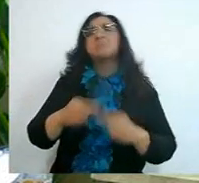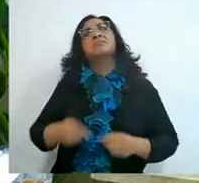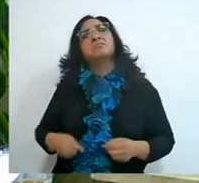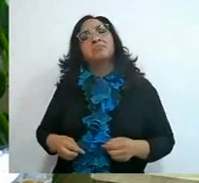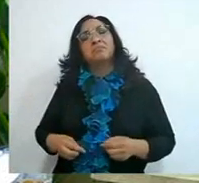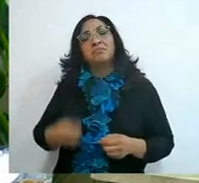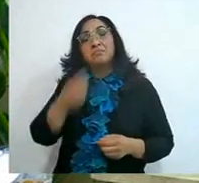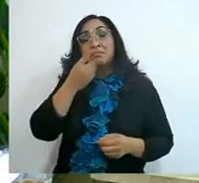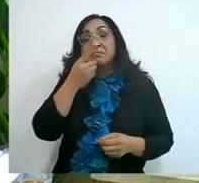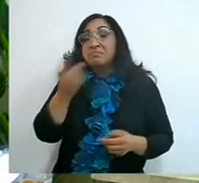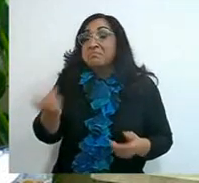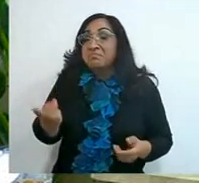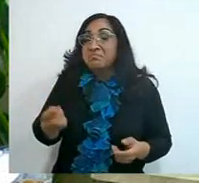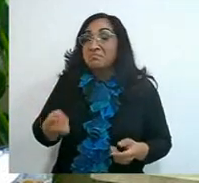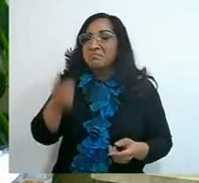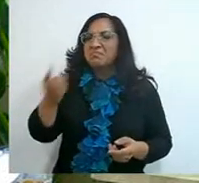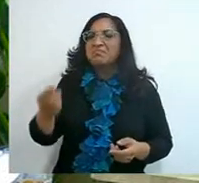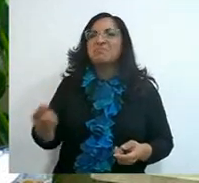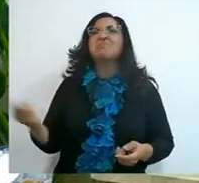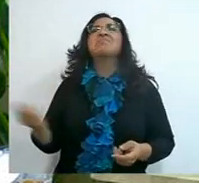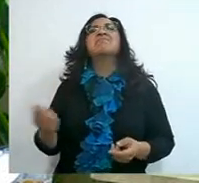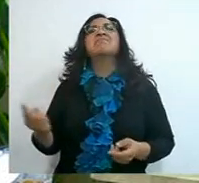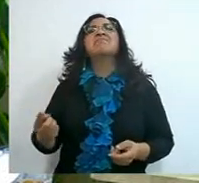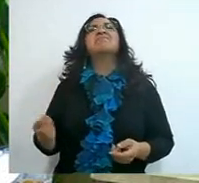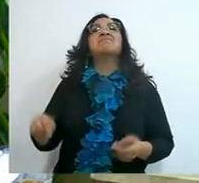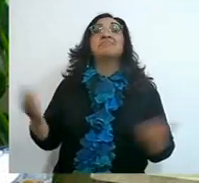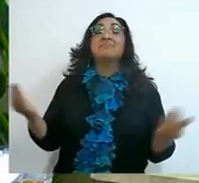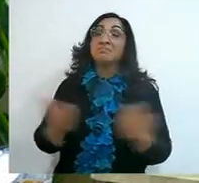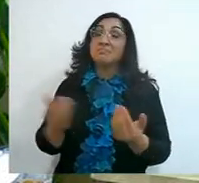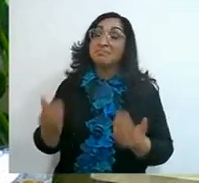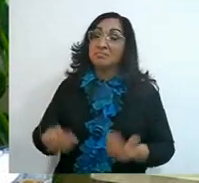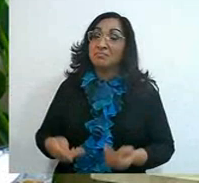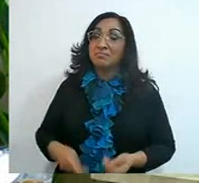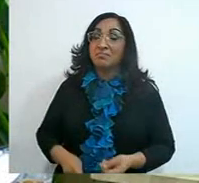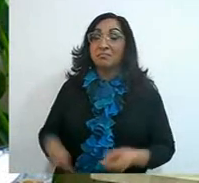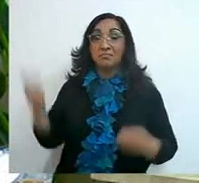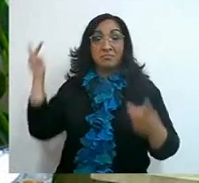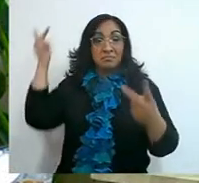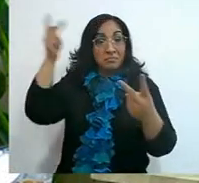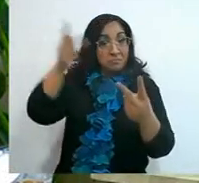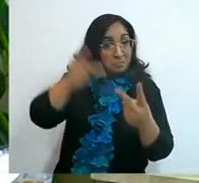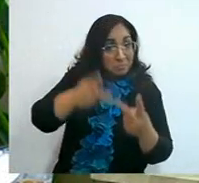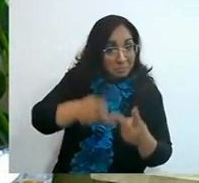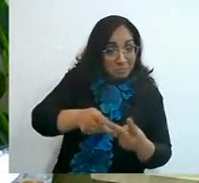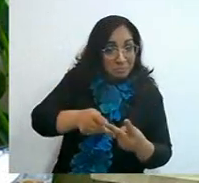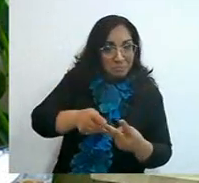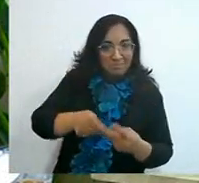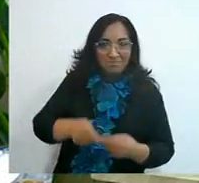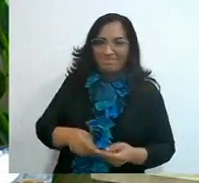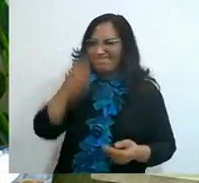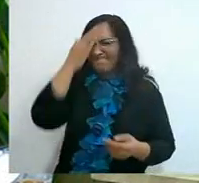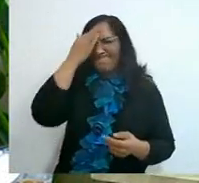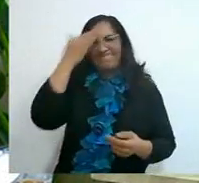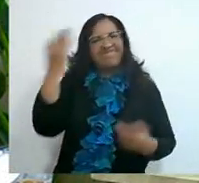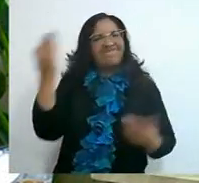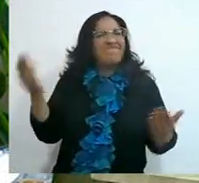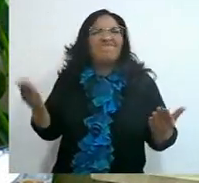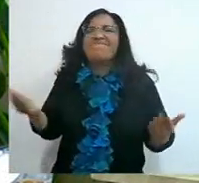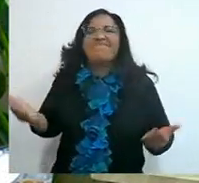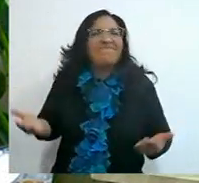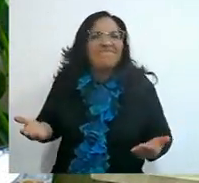redondo. ¿Y usted qué ministerio tiene? Apóstol. Se levanta el cuello, apóstol. No sabe ni barrendero el pobre